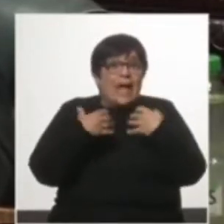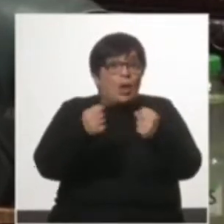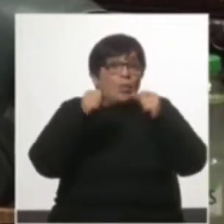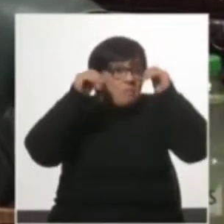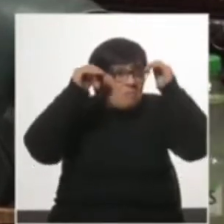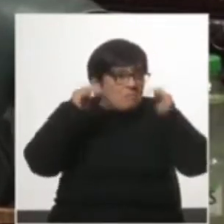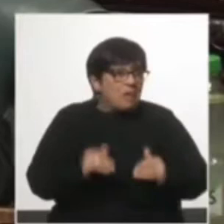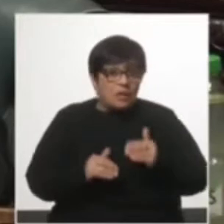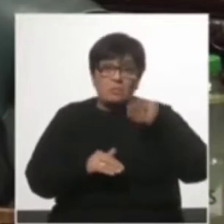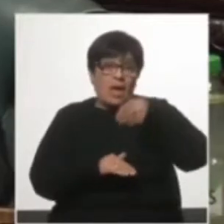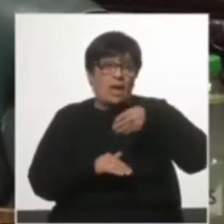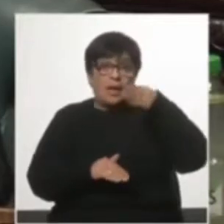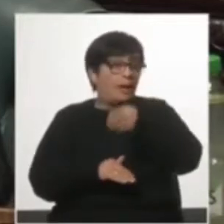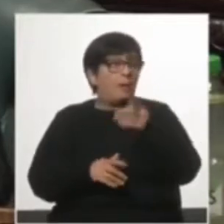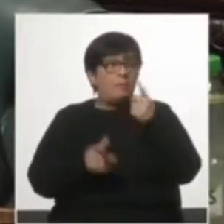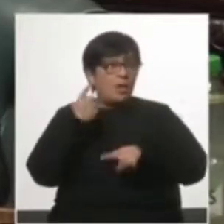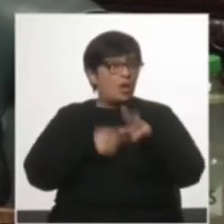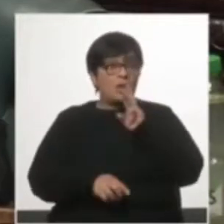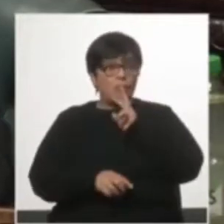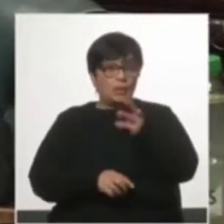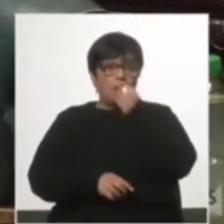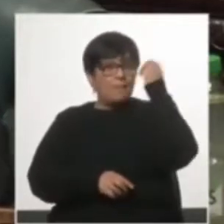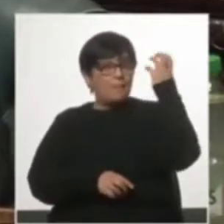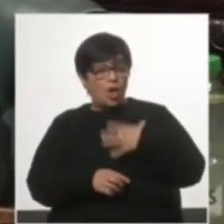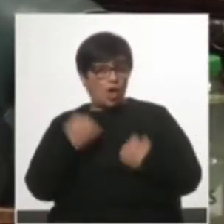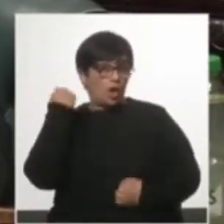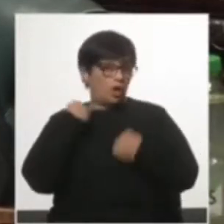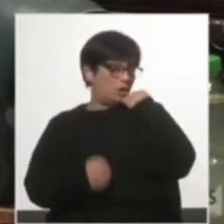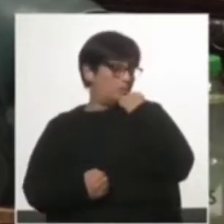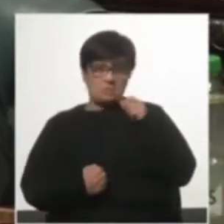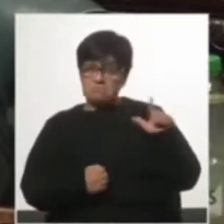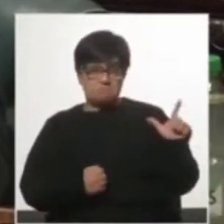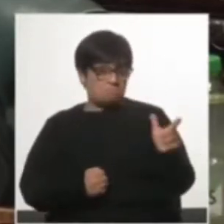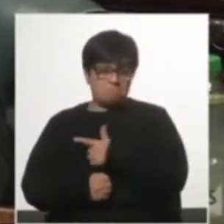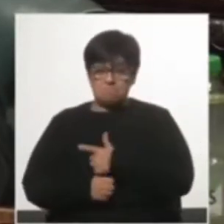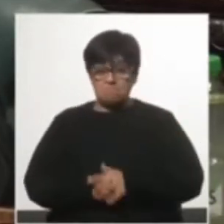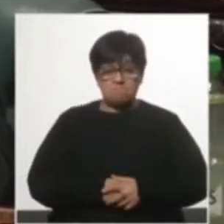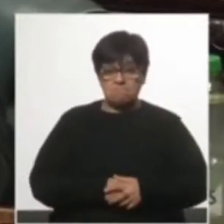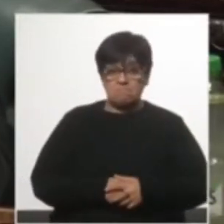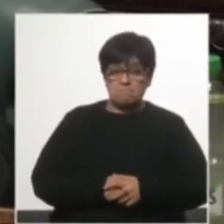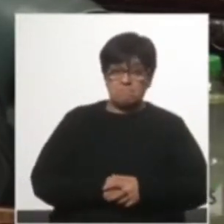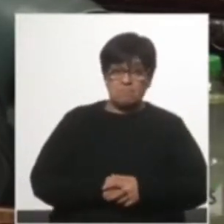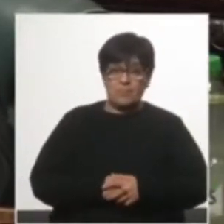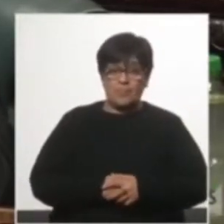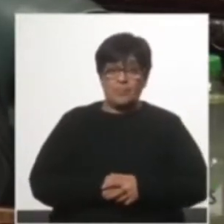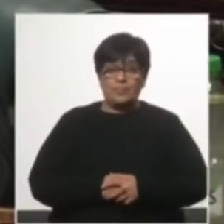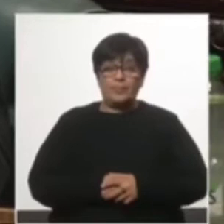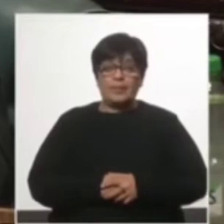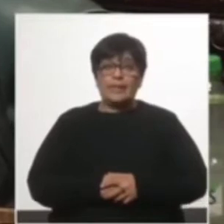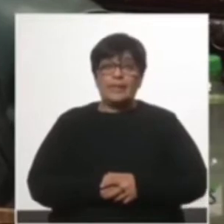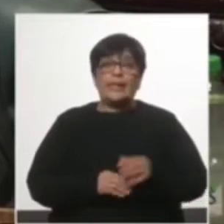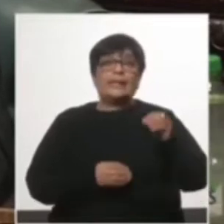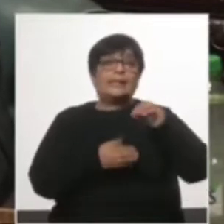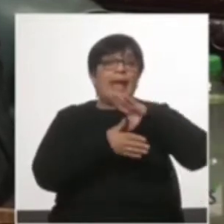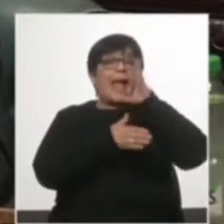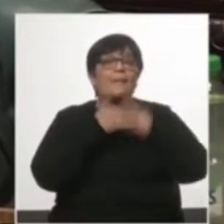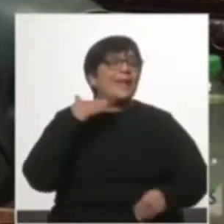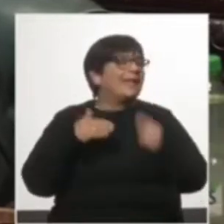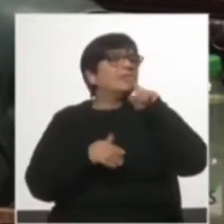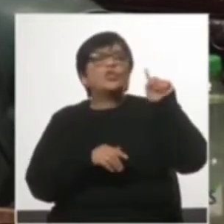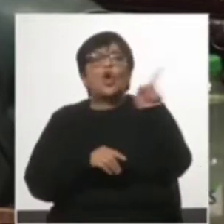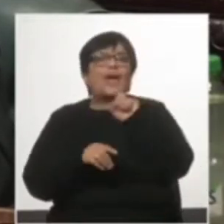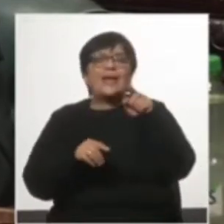no fue el que tuvo la mejor gestión económica en América Latina. Por lo tanto, tan automático no